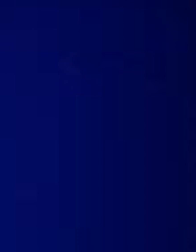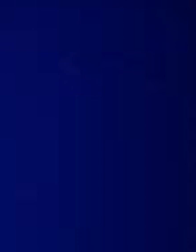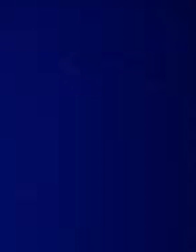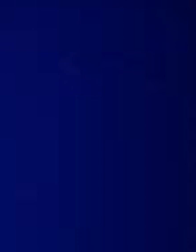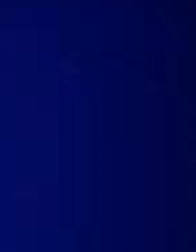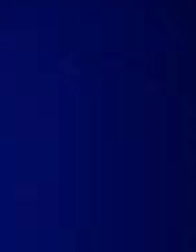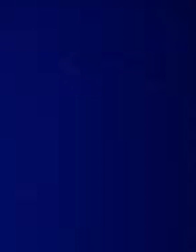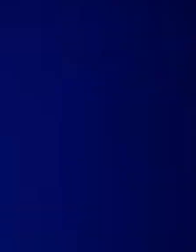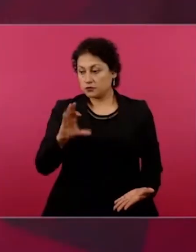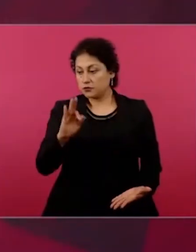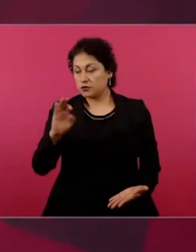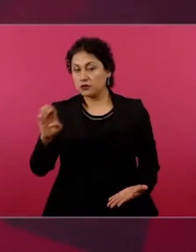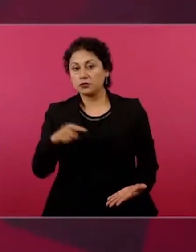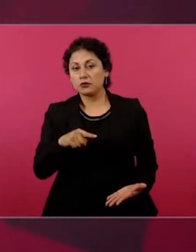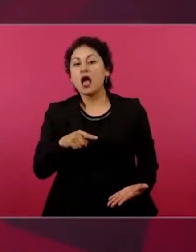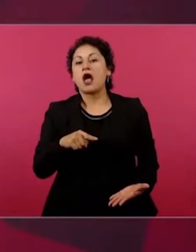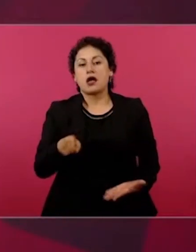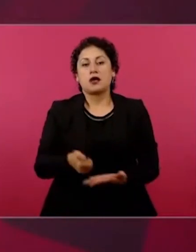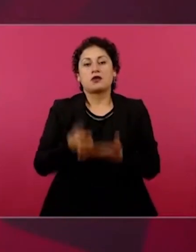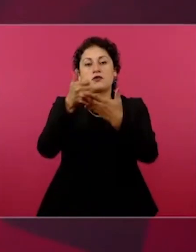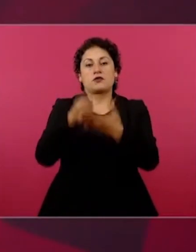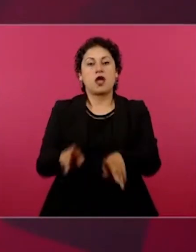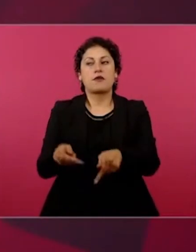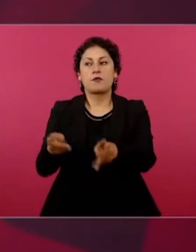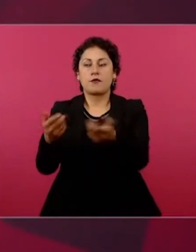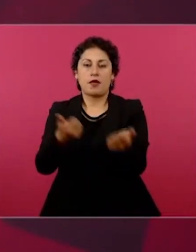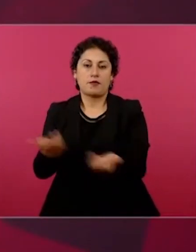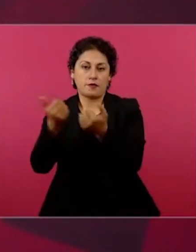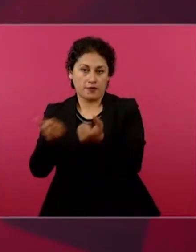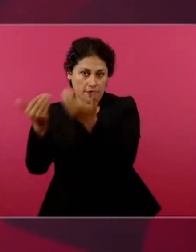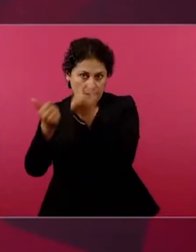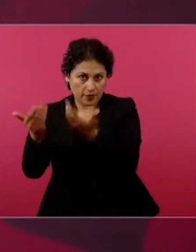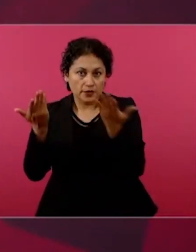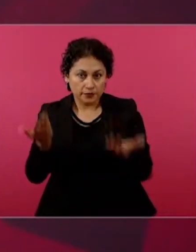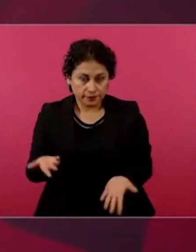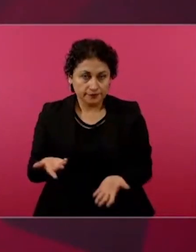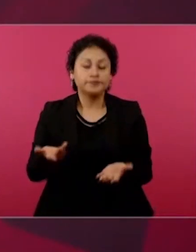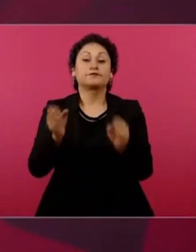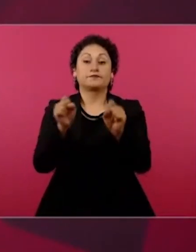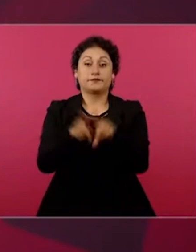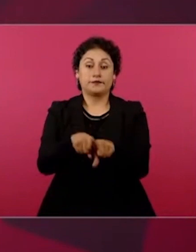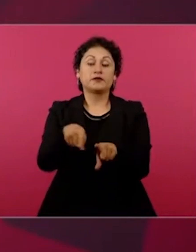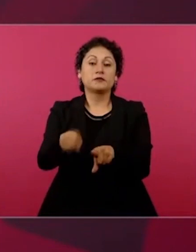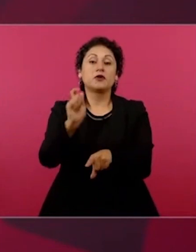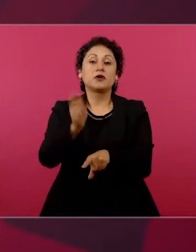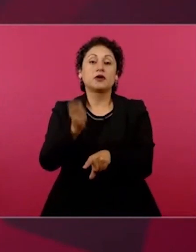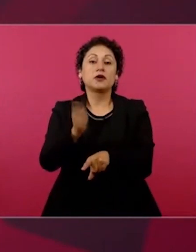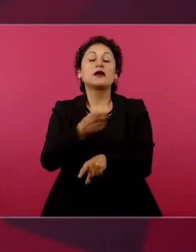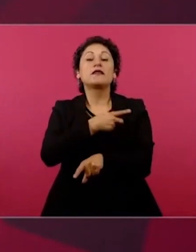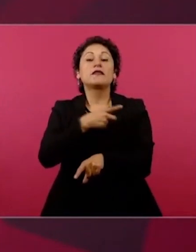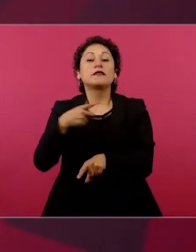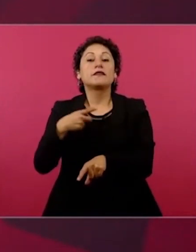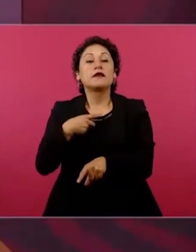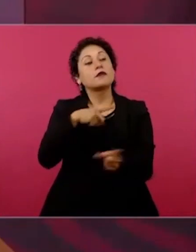prácticas priistas. AMLO rechaza que la Secretaría del Bienestar haga acarreo en favor de Claudia Sheinbaum, como